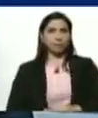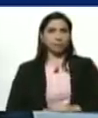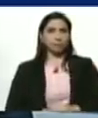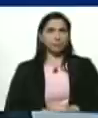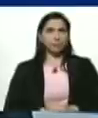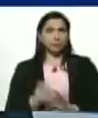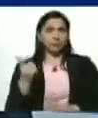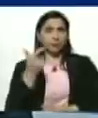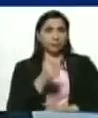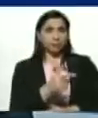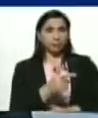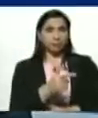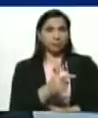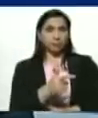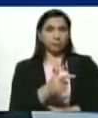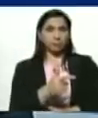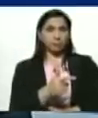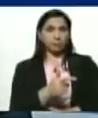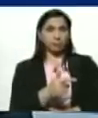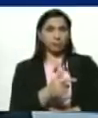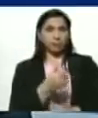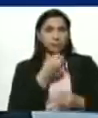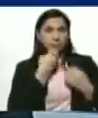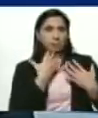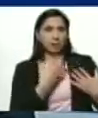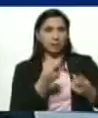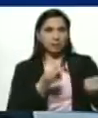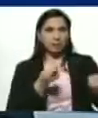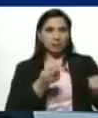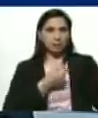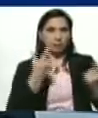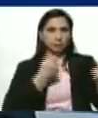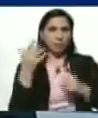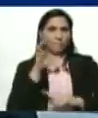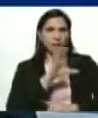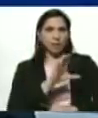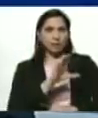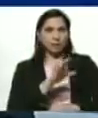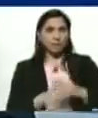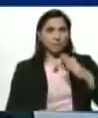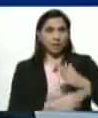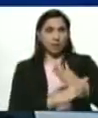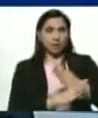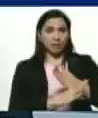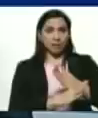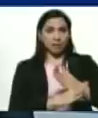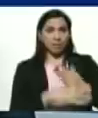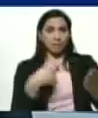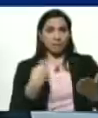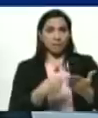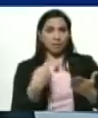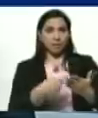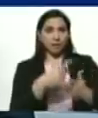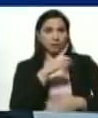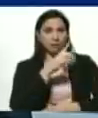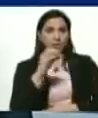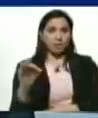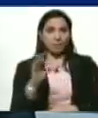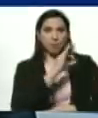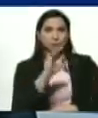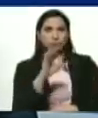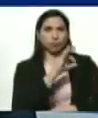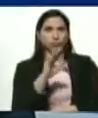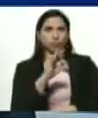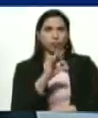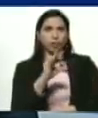tampoco se impacte en los bienes y servicios que se transporte en el país y se va a subsidiar el 100%